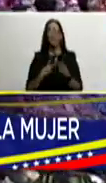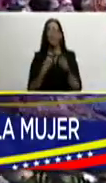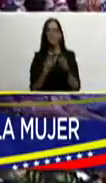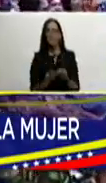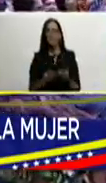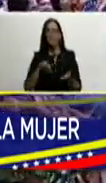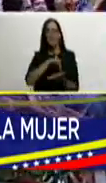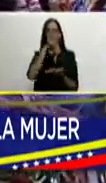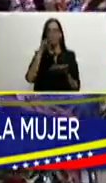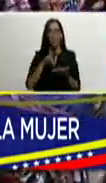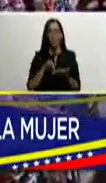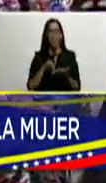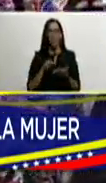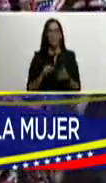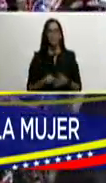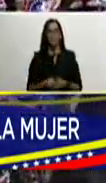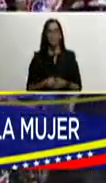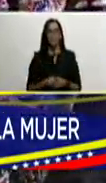voluntarias a nivel nacional,